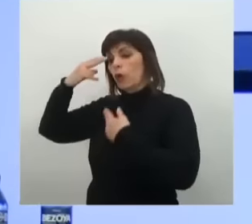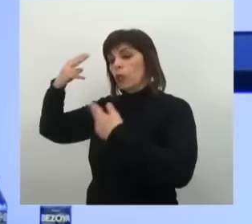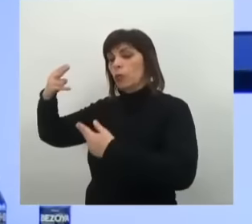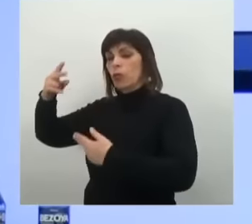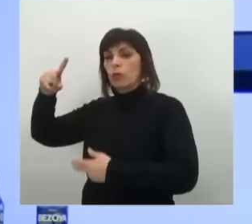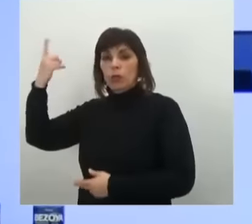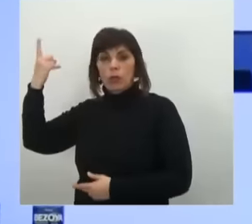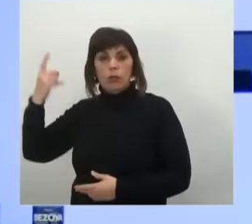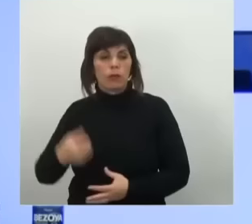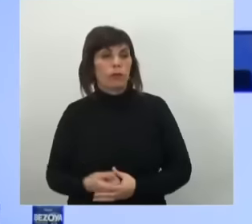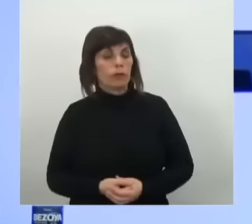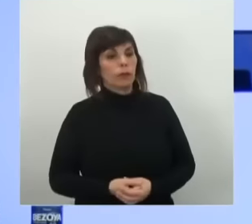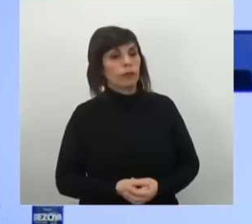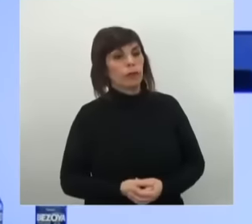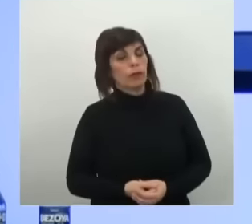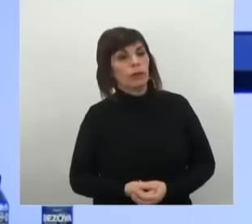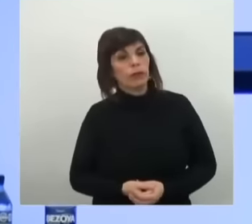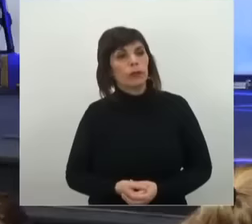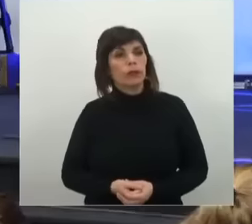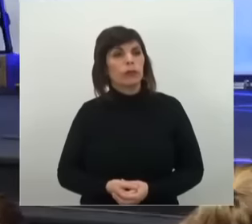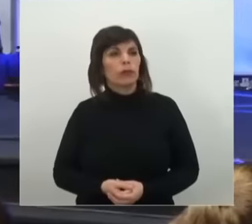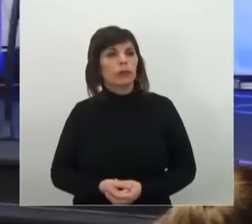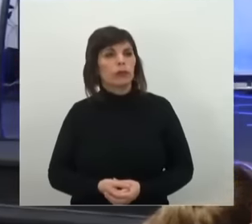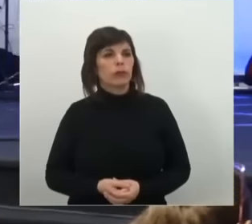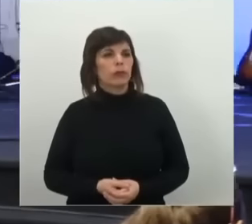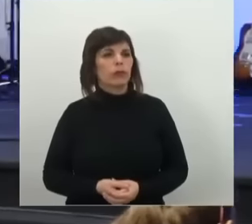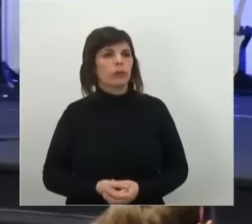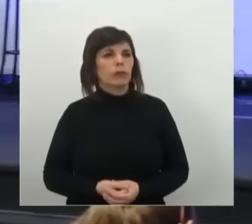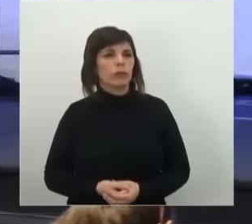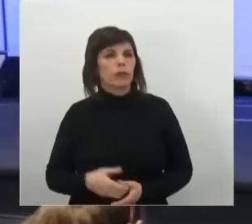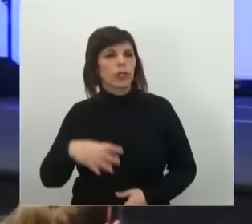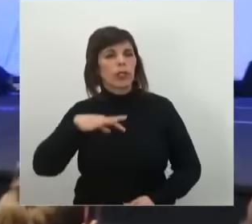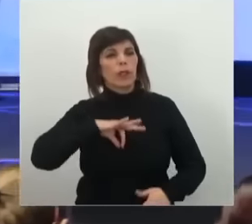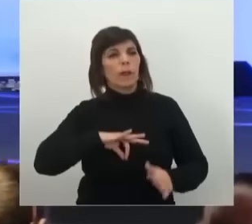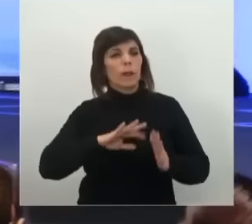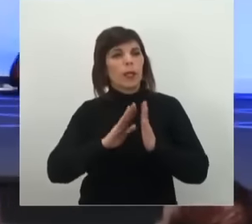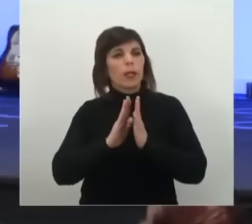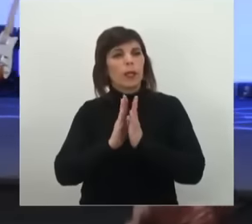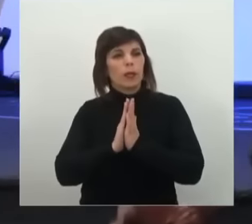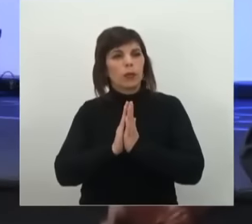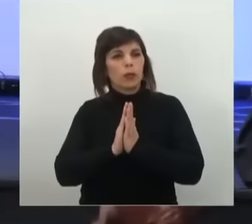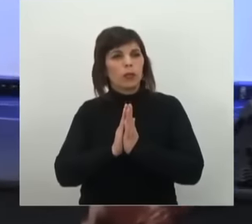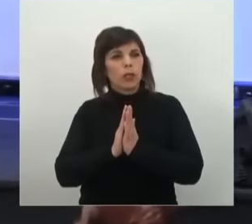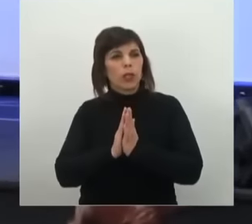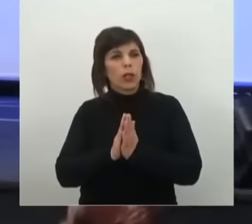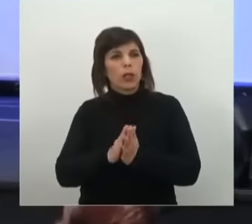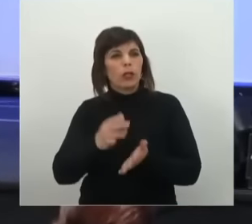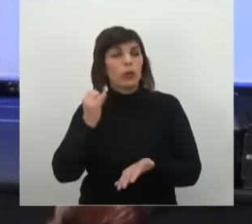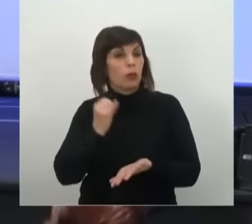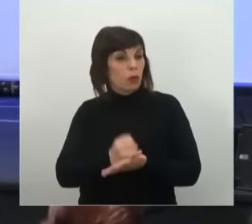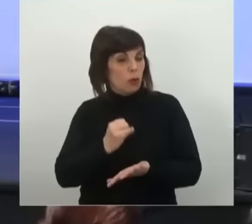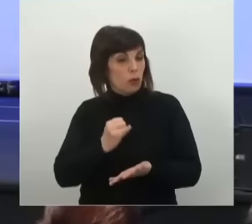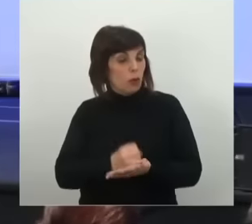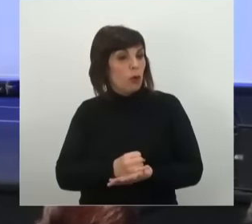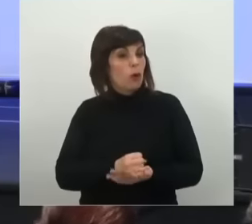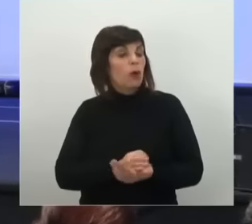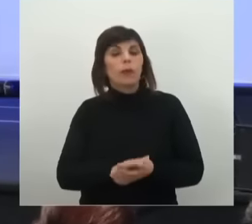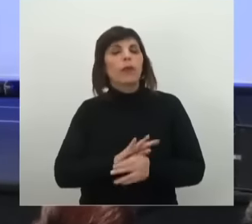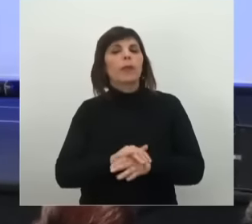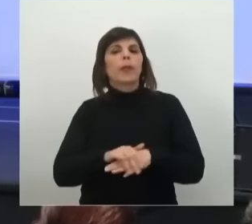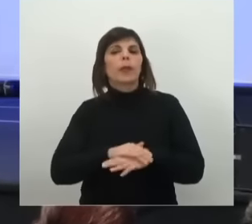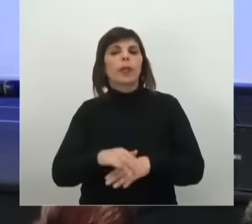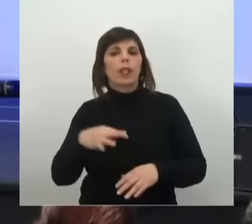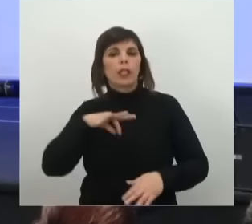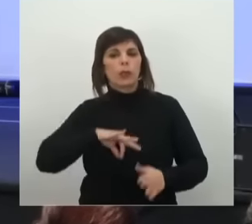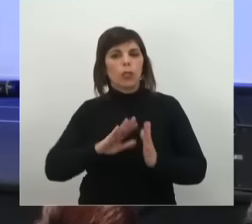bien es que el espíritu santo permitió aquí que se escriban tantas cosas bien interesantes en todo esto que el tiempo